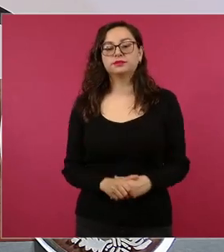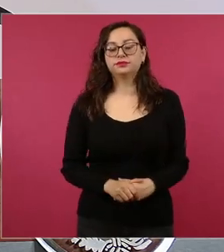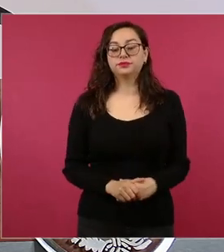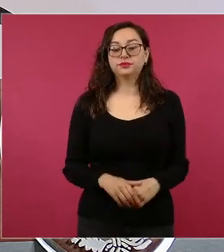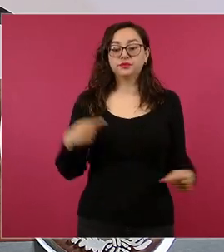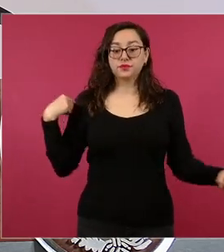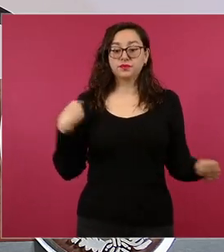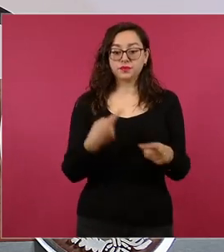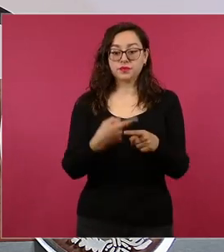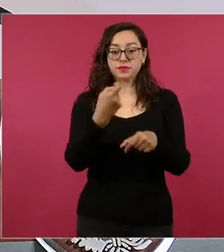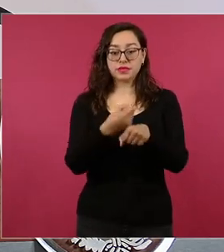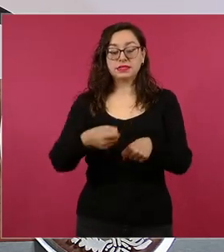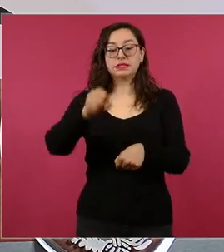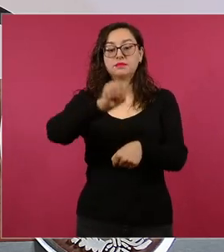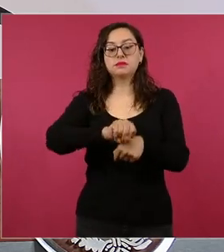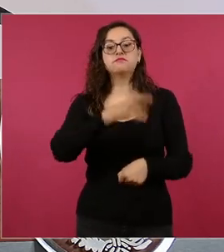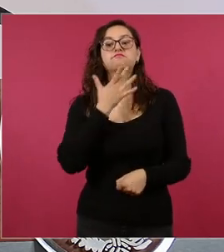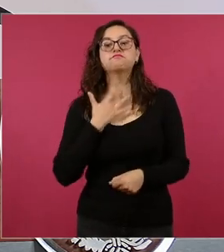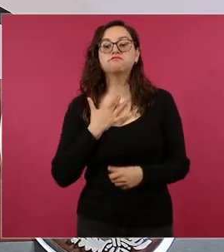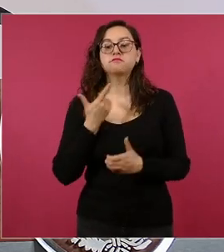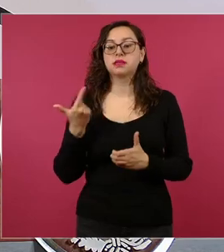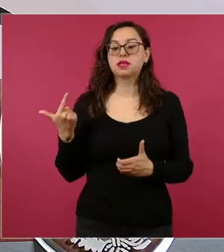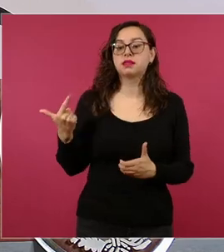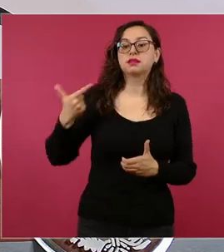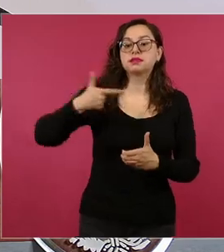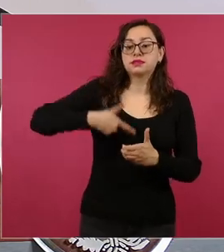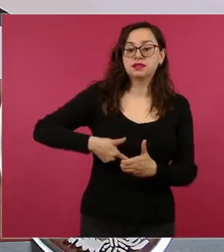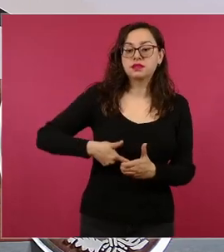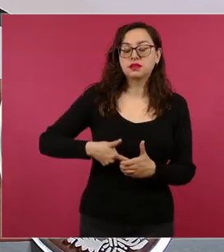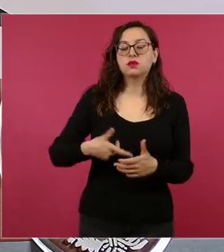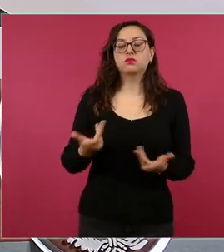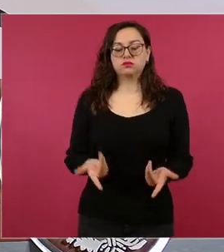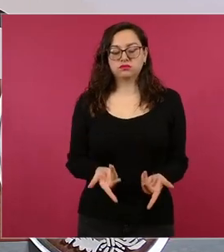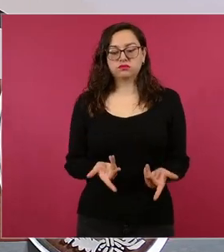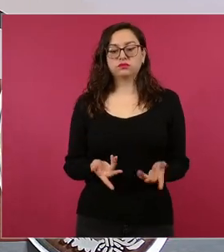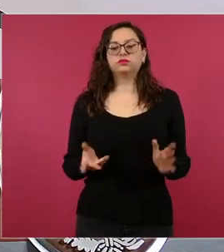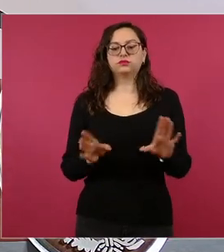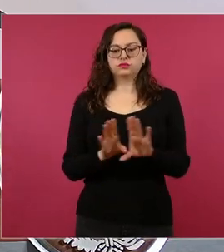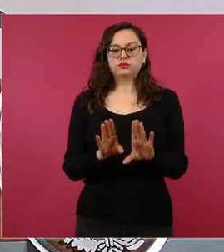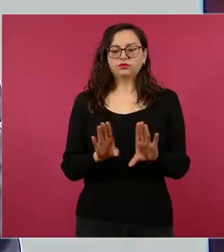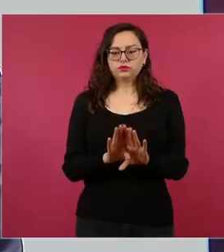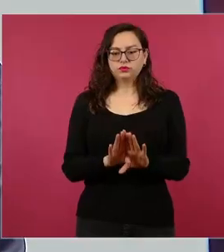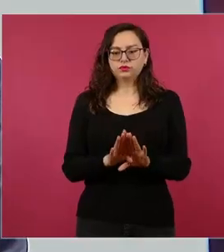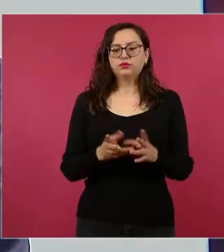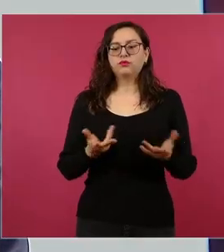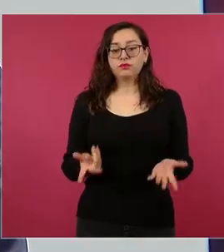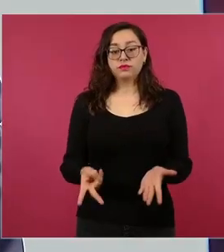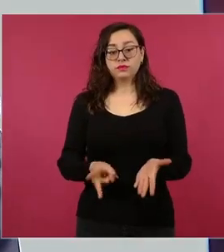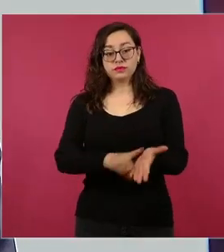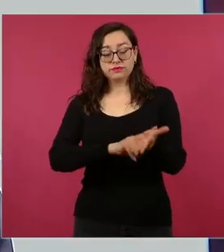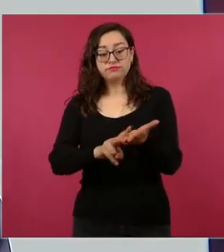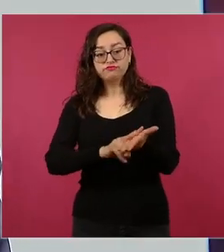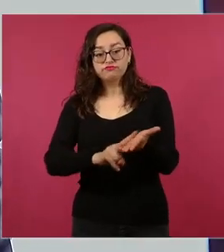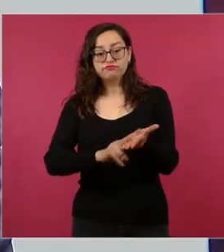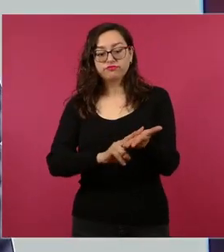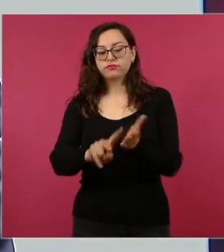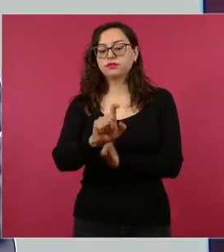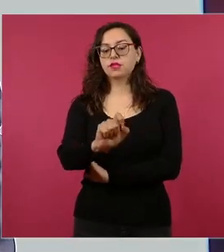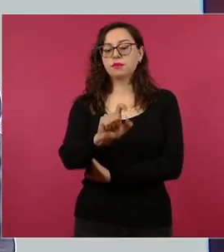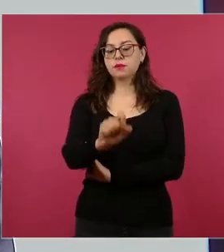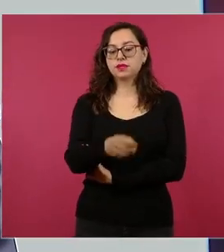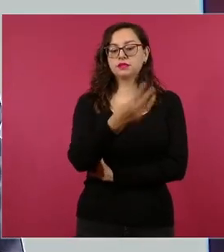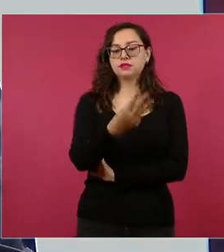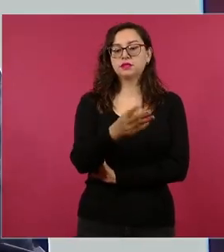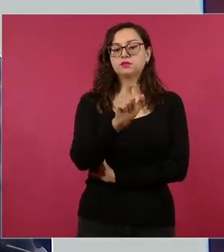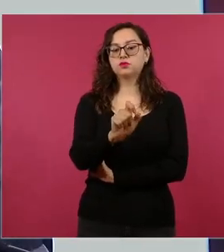precio promedio a nivel nacional, en este caso para la regular, lo encontramos en 23 pesos con